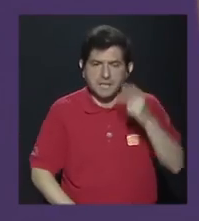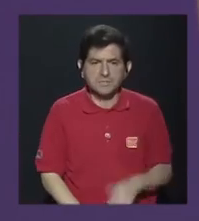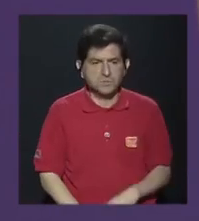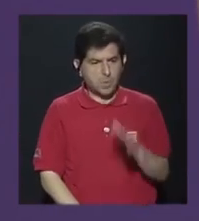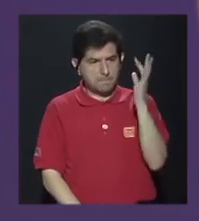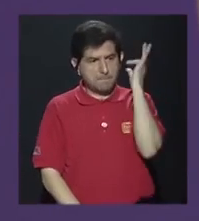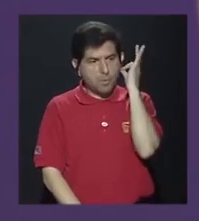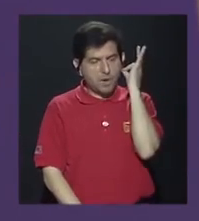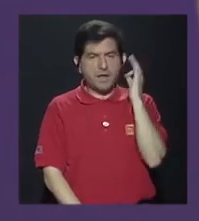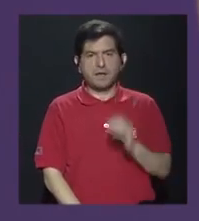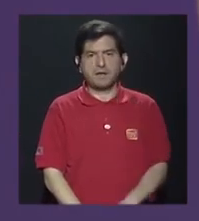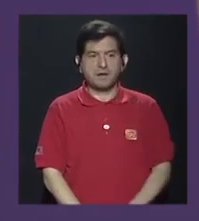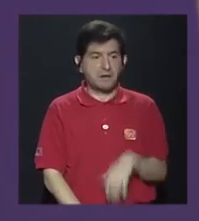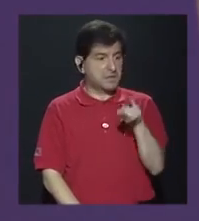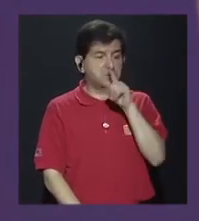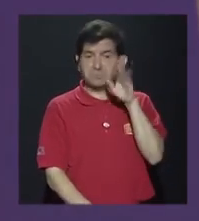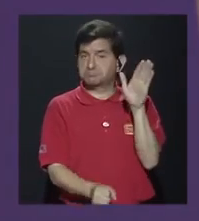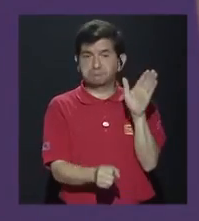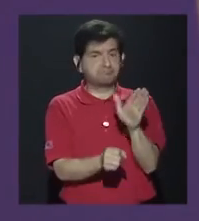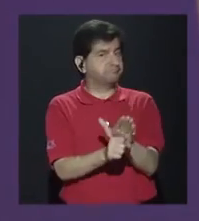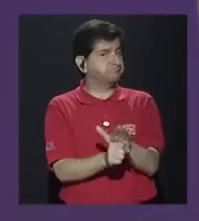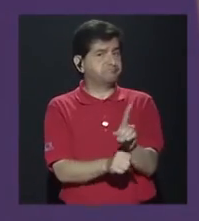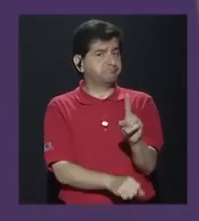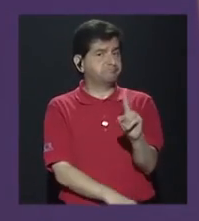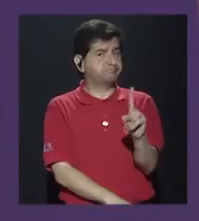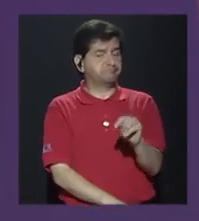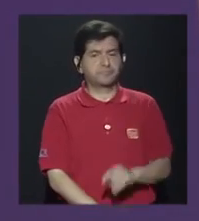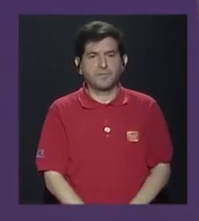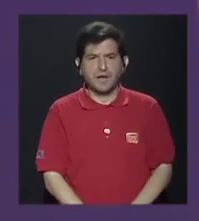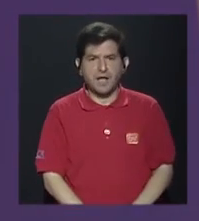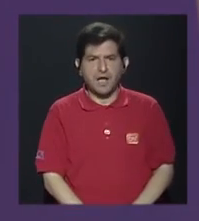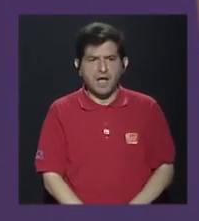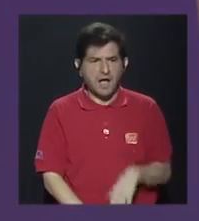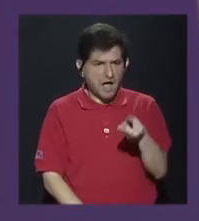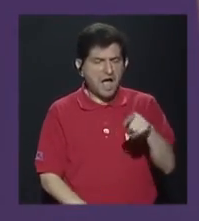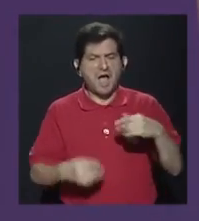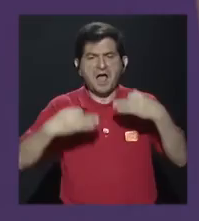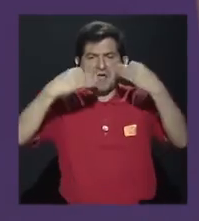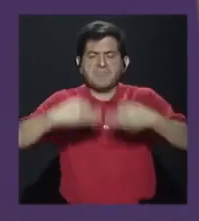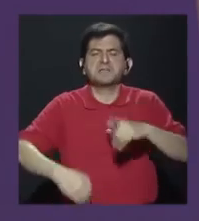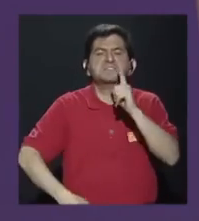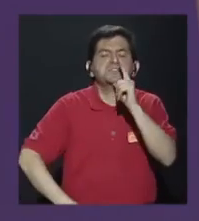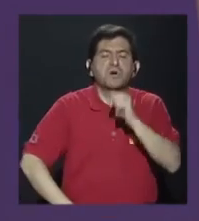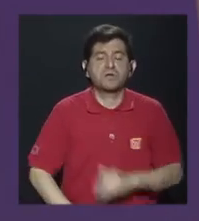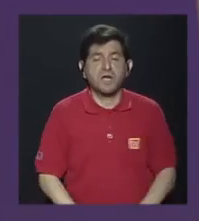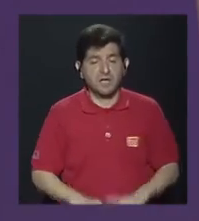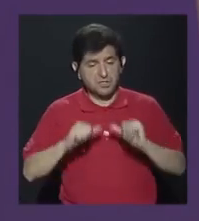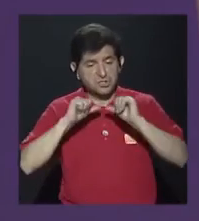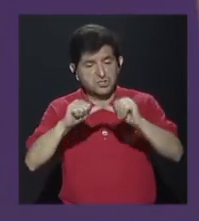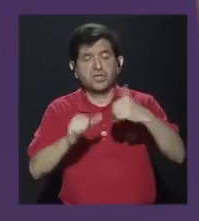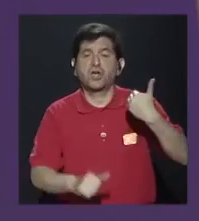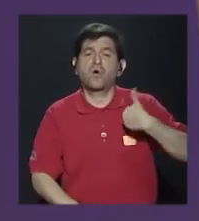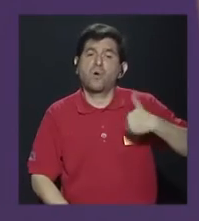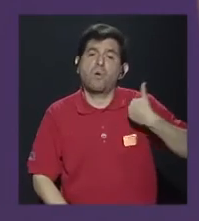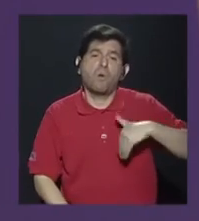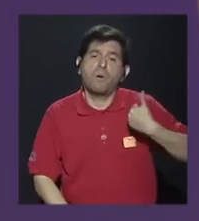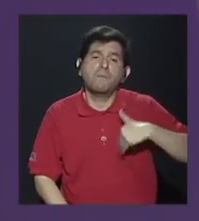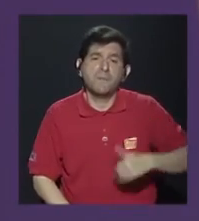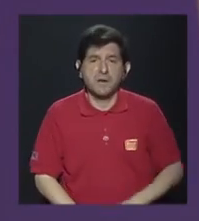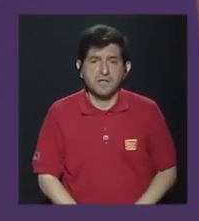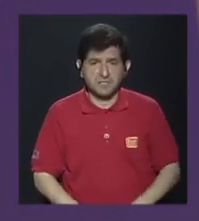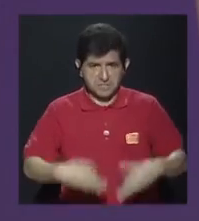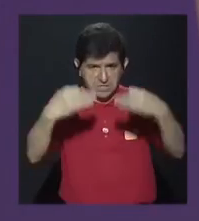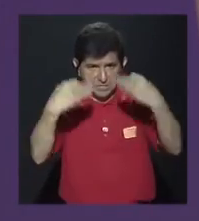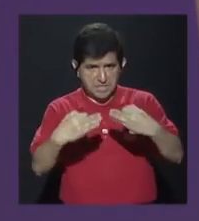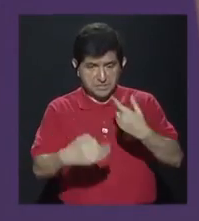para mujeres, esto no se cumple y las decisiones las siguen tomando los hombres, ¿verdad? Decisiones